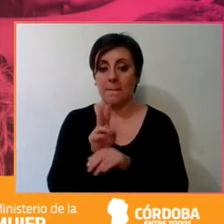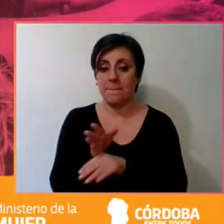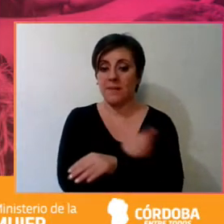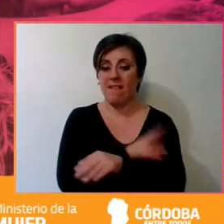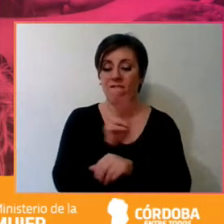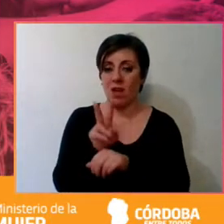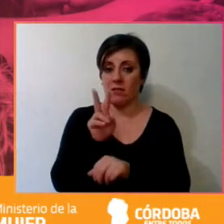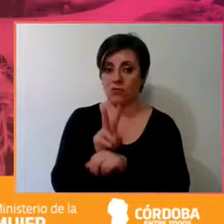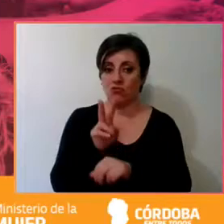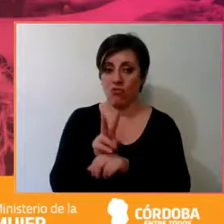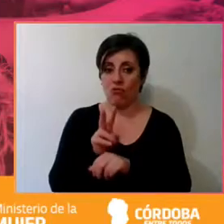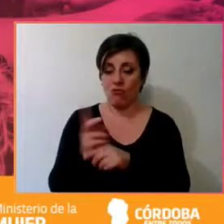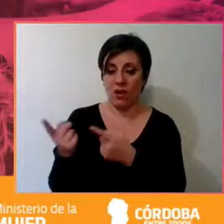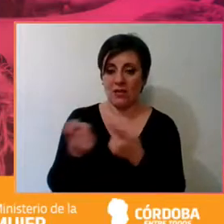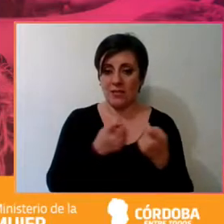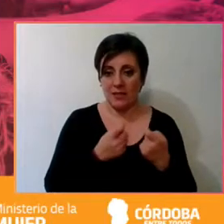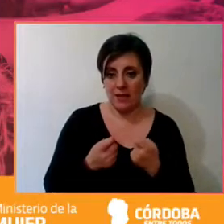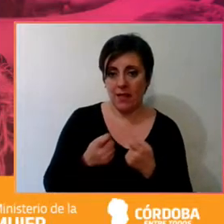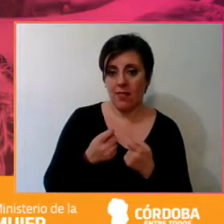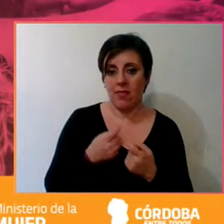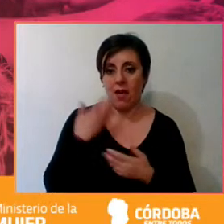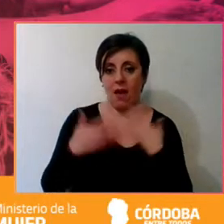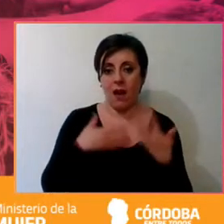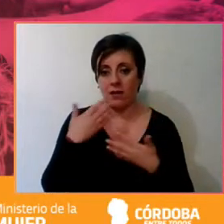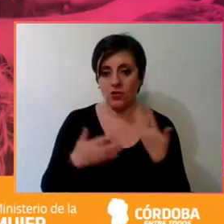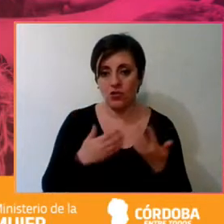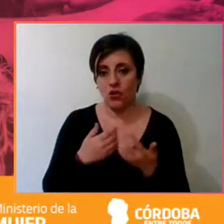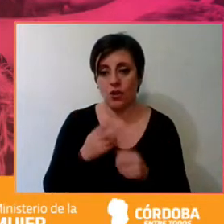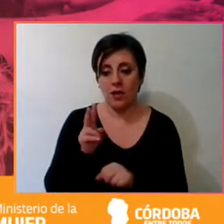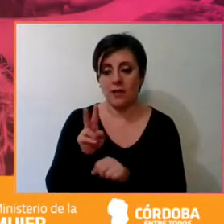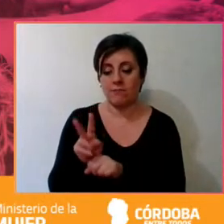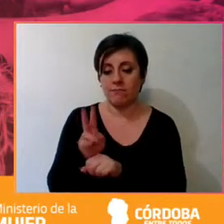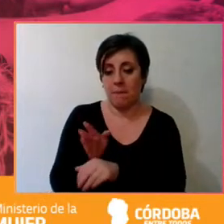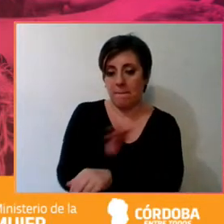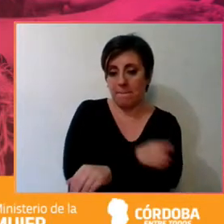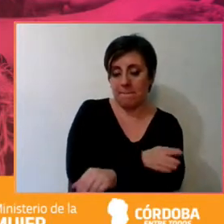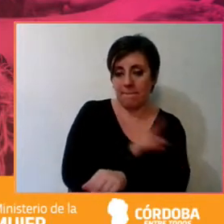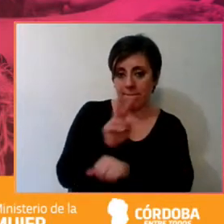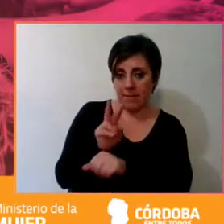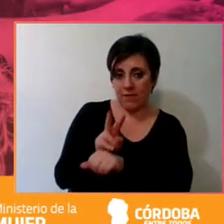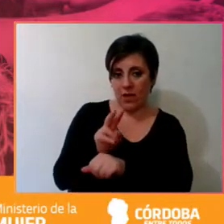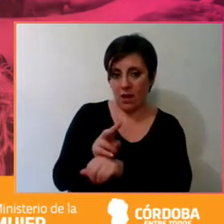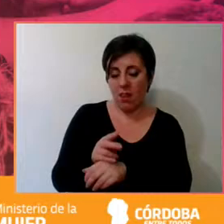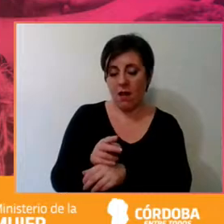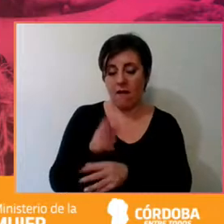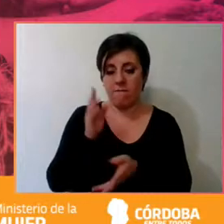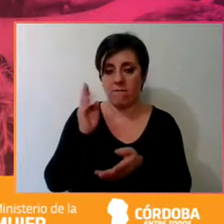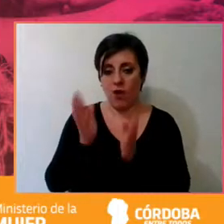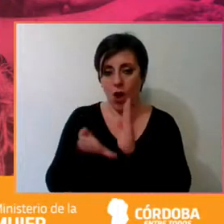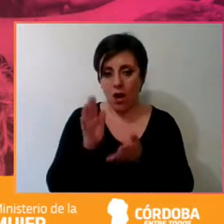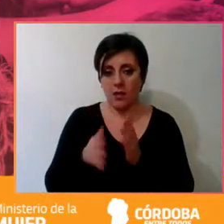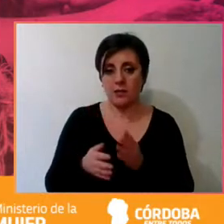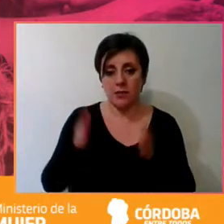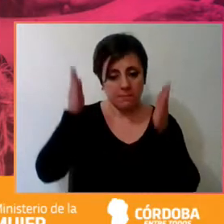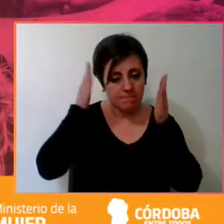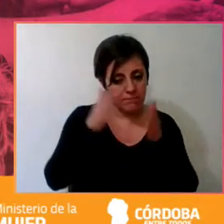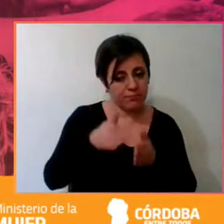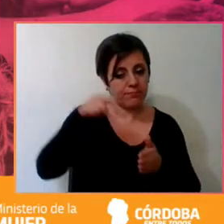la necesidad, ¿no es cierto?, de realizar acciones que prevengan la violencia, y donde hay obviamente un énfasis